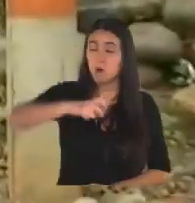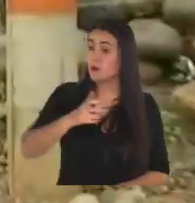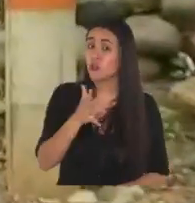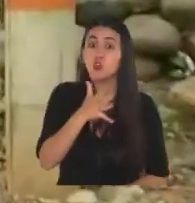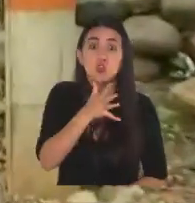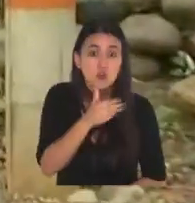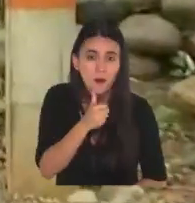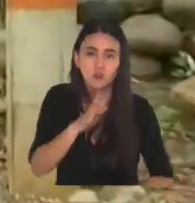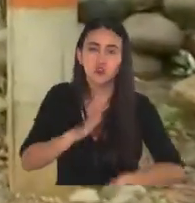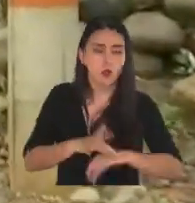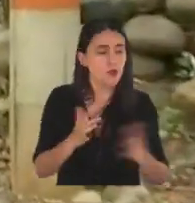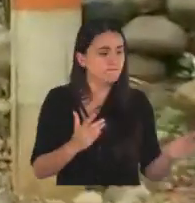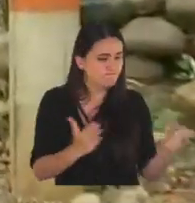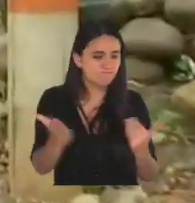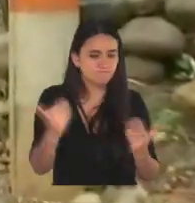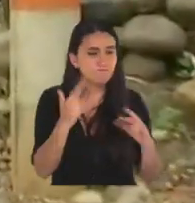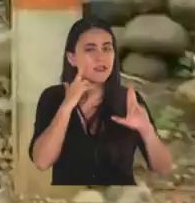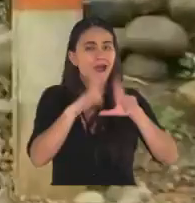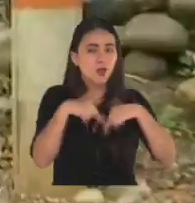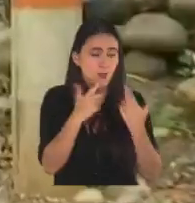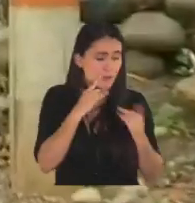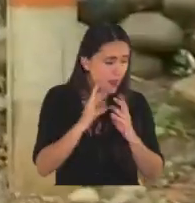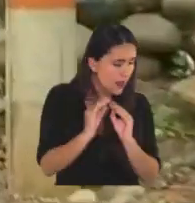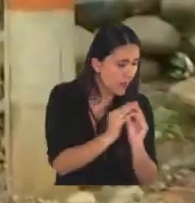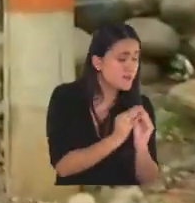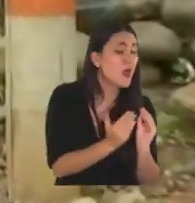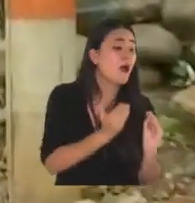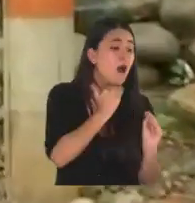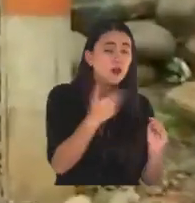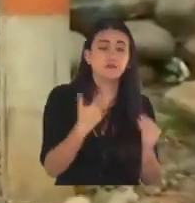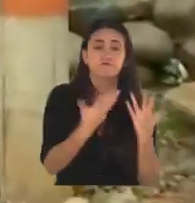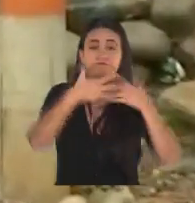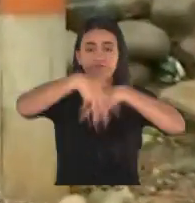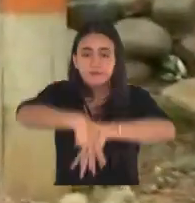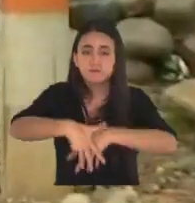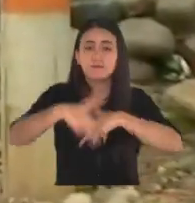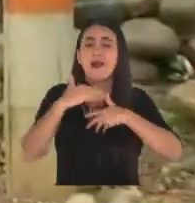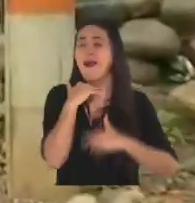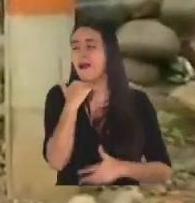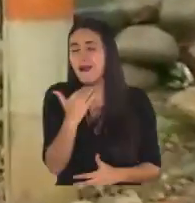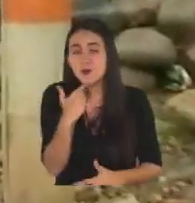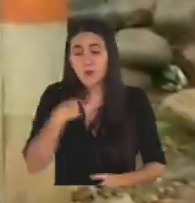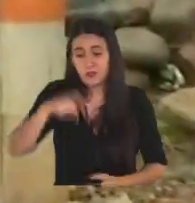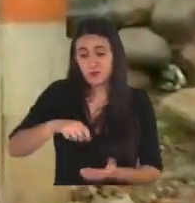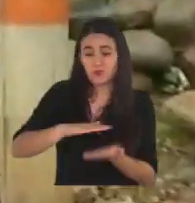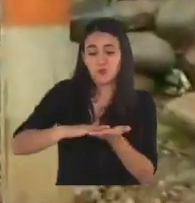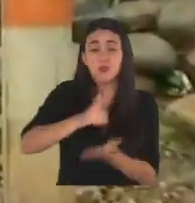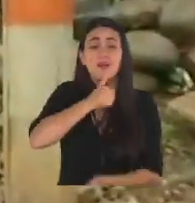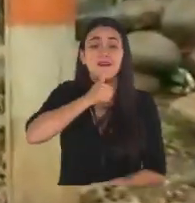han empezado a reunirse para ver si convocan algún tipo de plantón que les dé soluciones al tema del agua y también a la carretera.